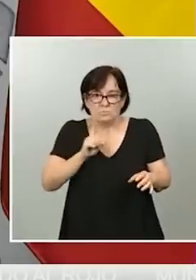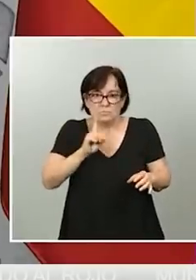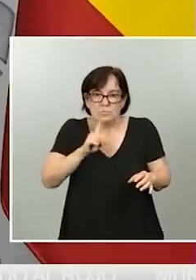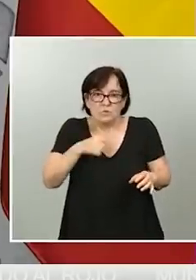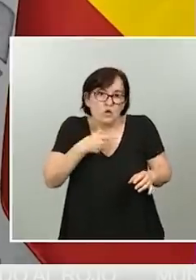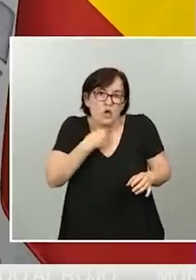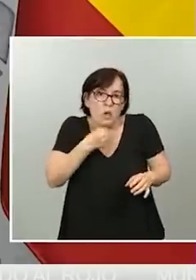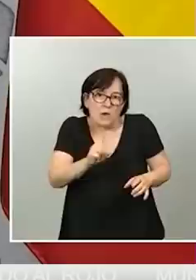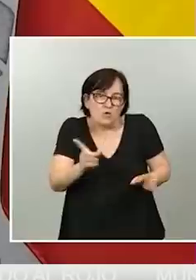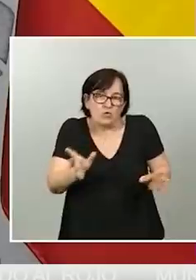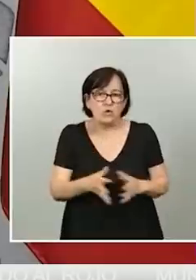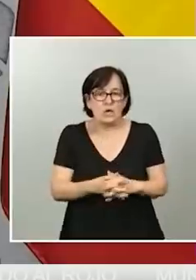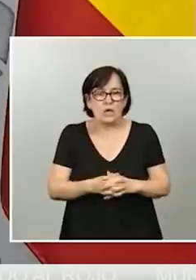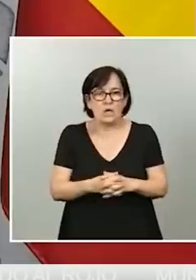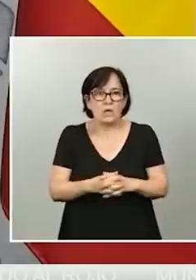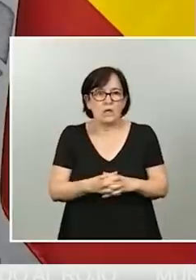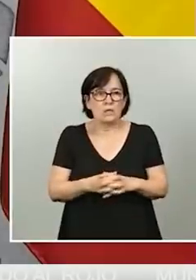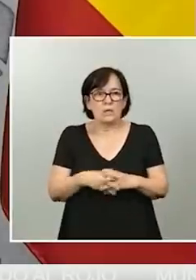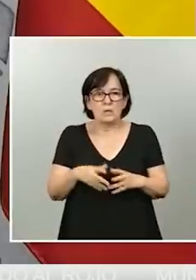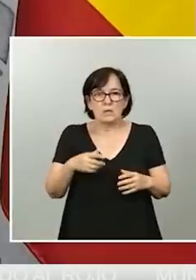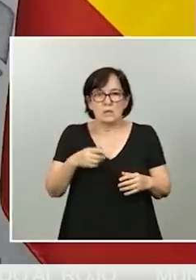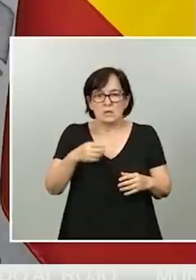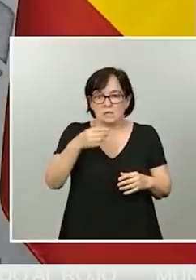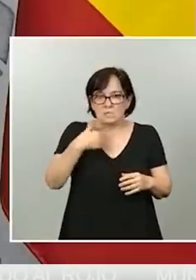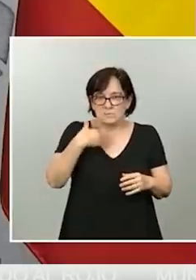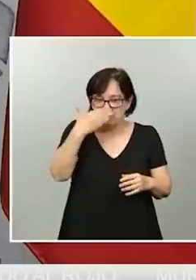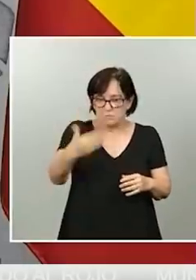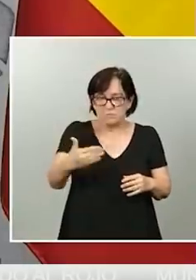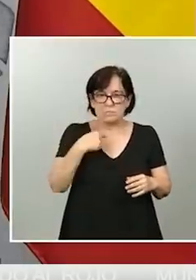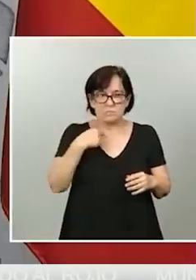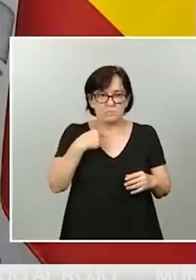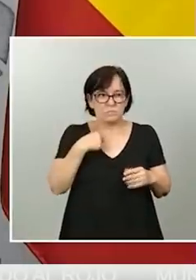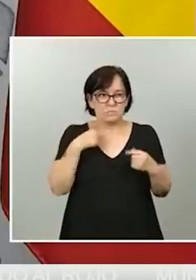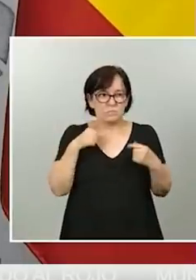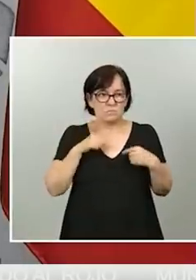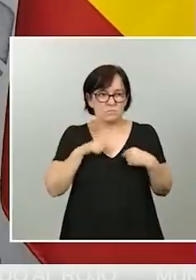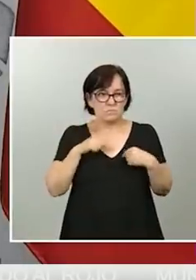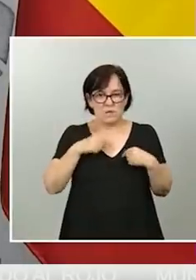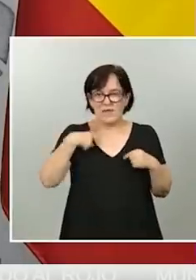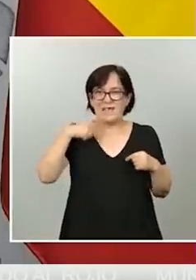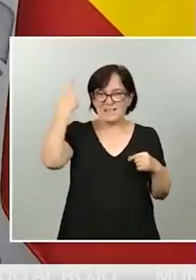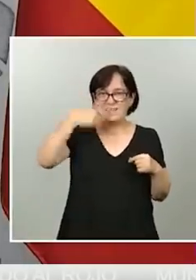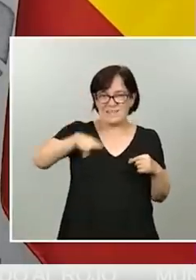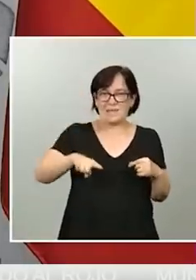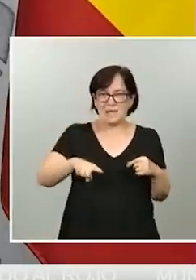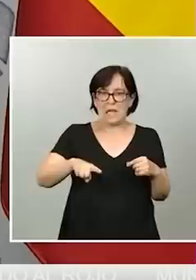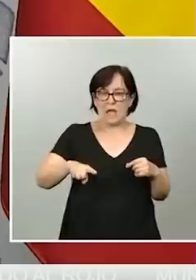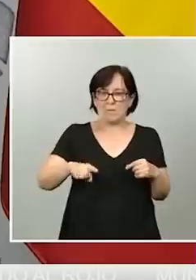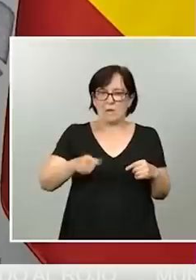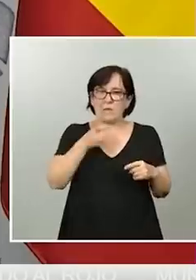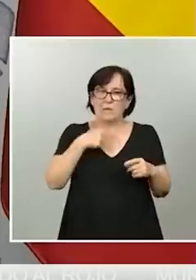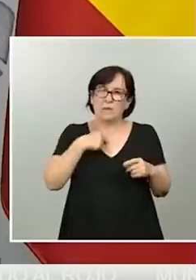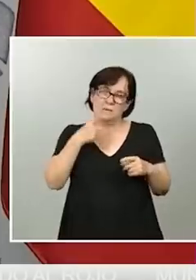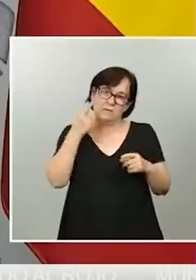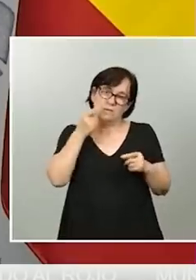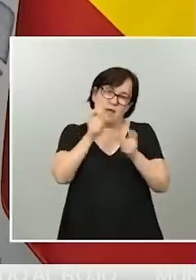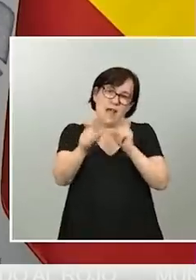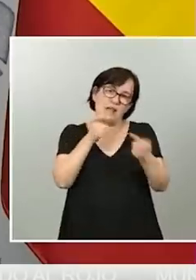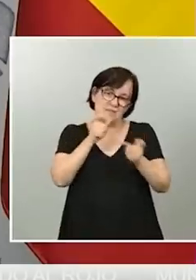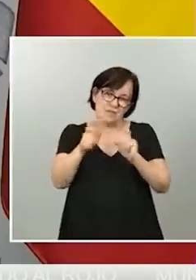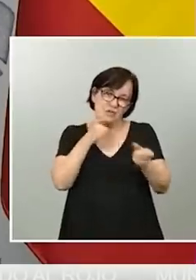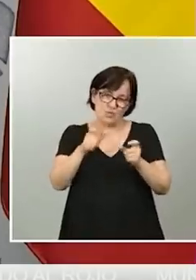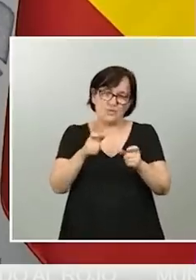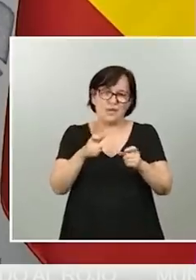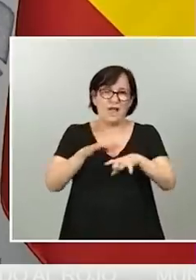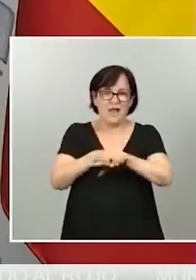El problema es que estos individuos creen en regímenes totalitarios,